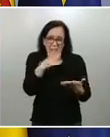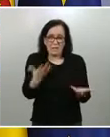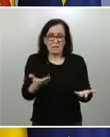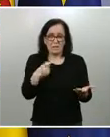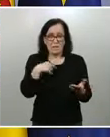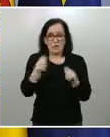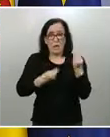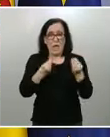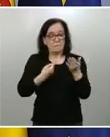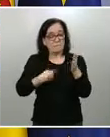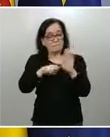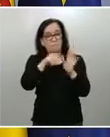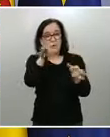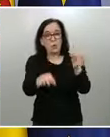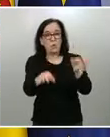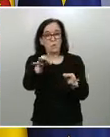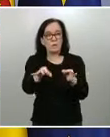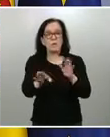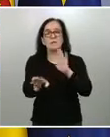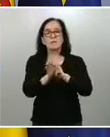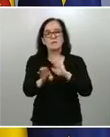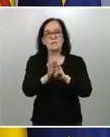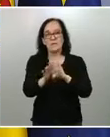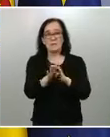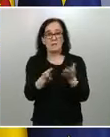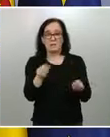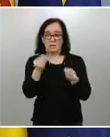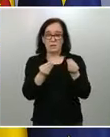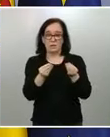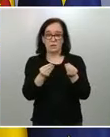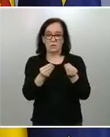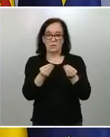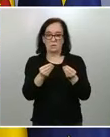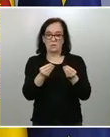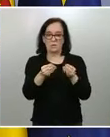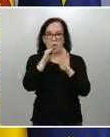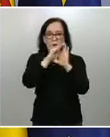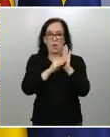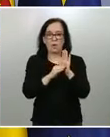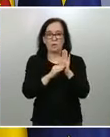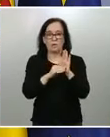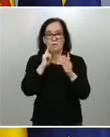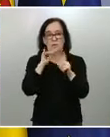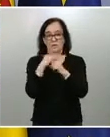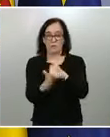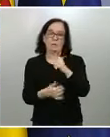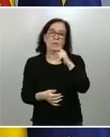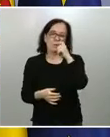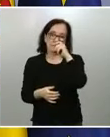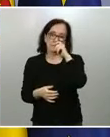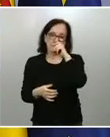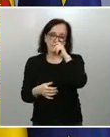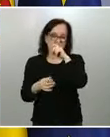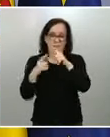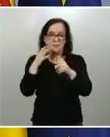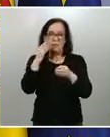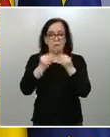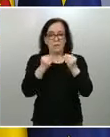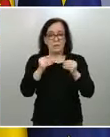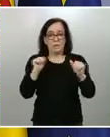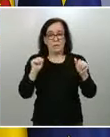para poder intervenir en el ordenamiento de esta situación en poner orden al inicio de las actividades